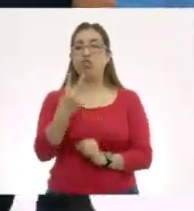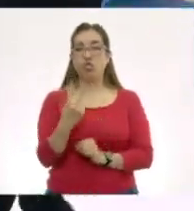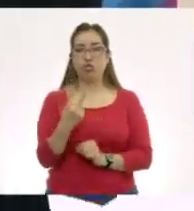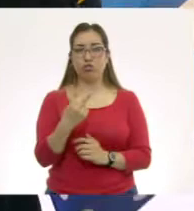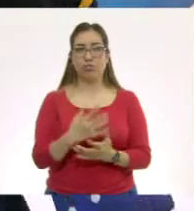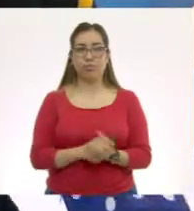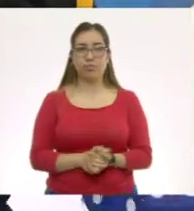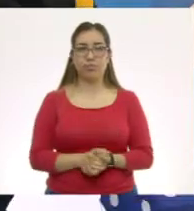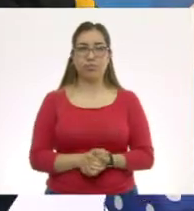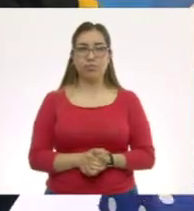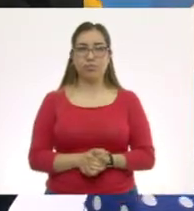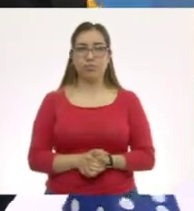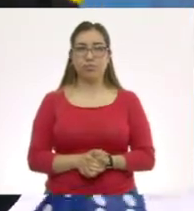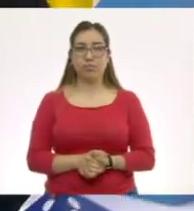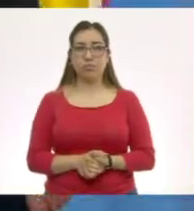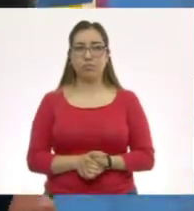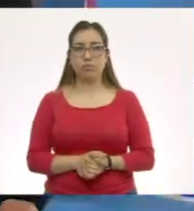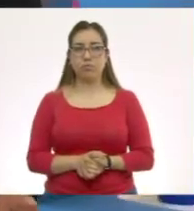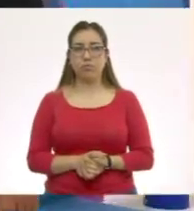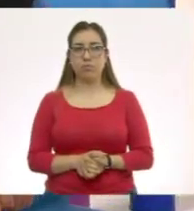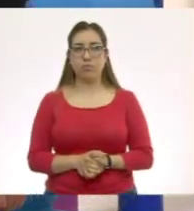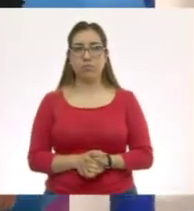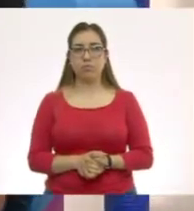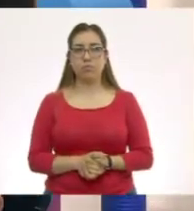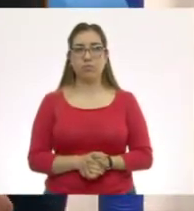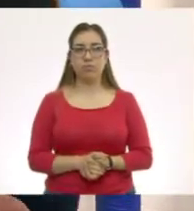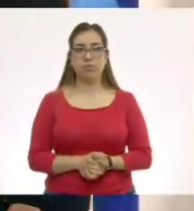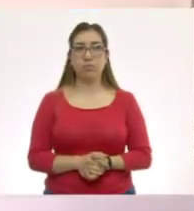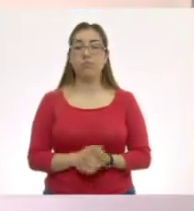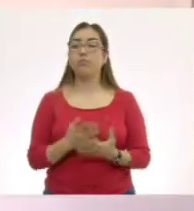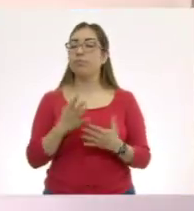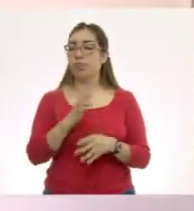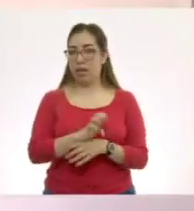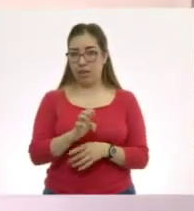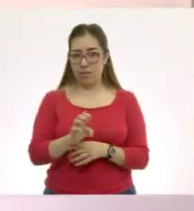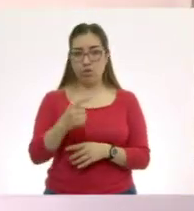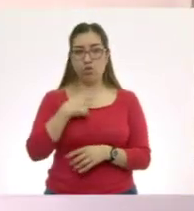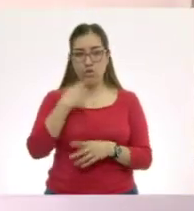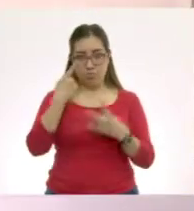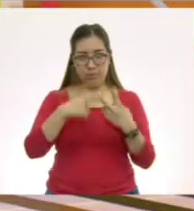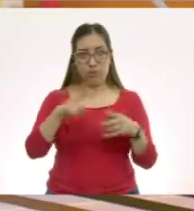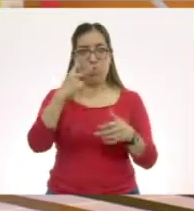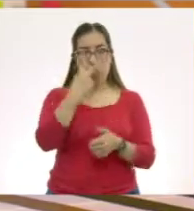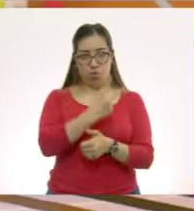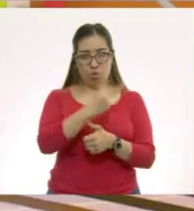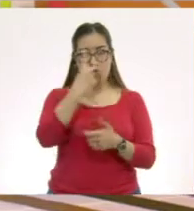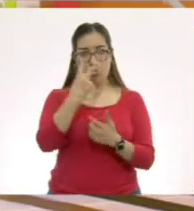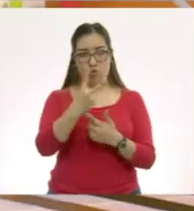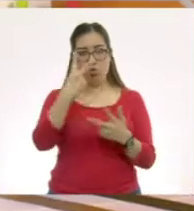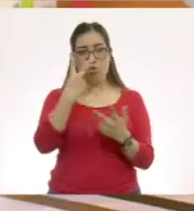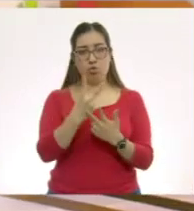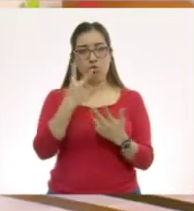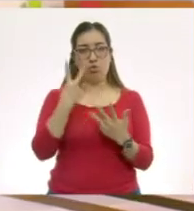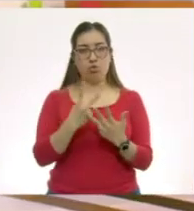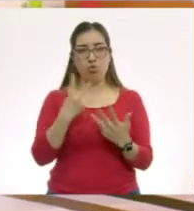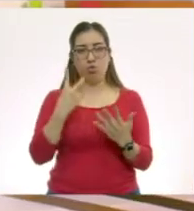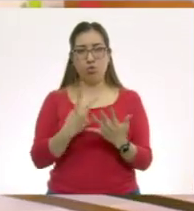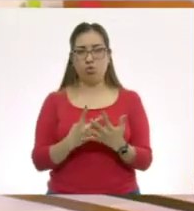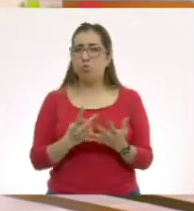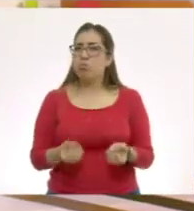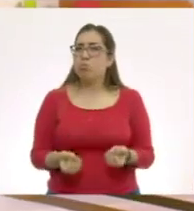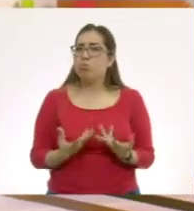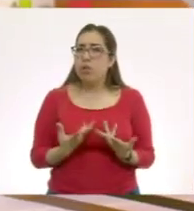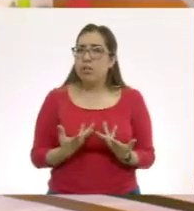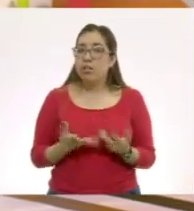2. Entonces, mi sucesión va a ser del número de 2 en 2. ¿Cuántas veces voy a sumar el número